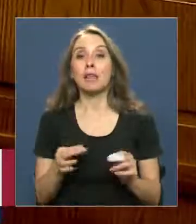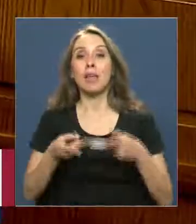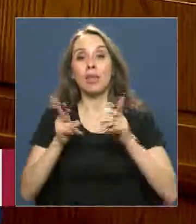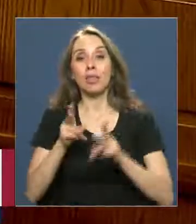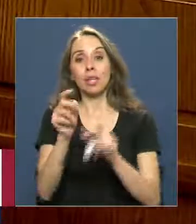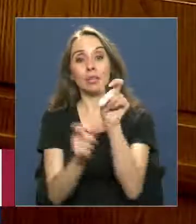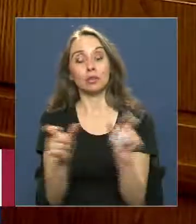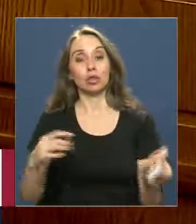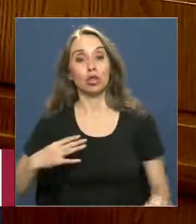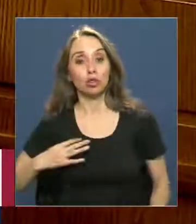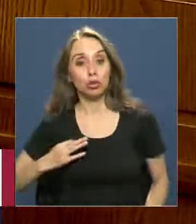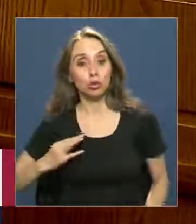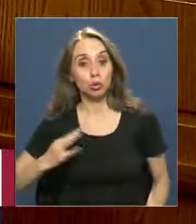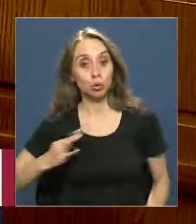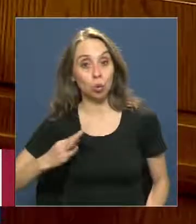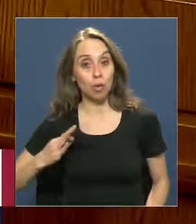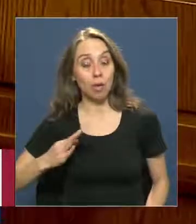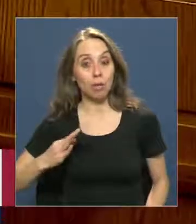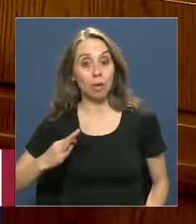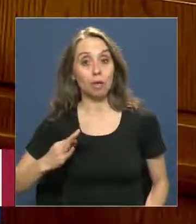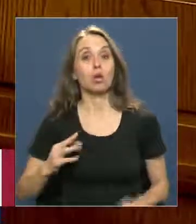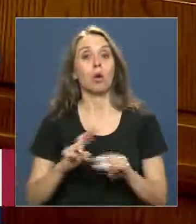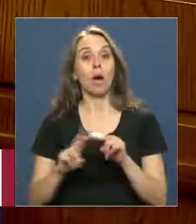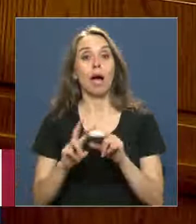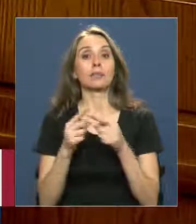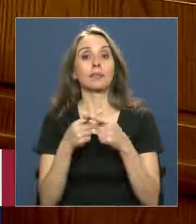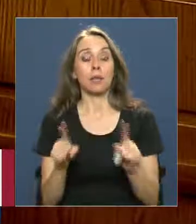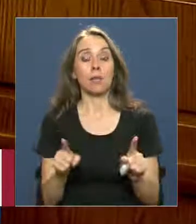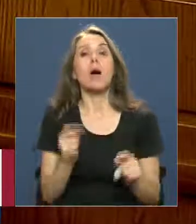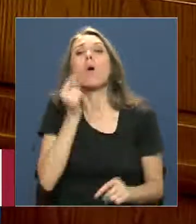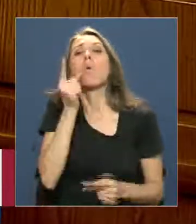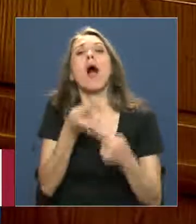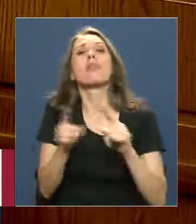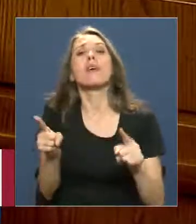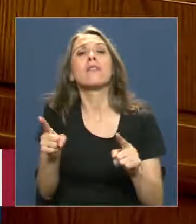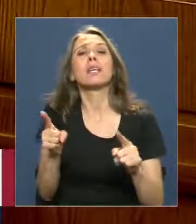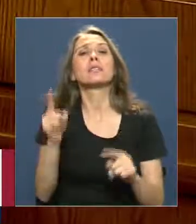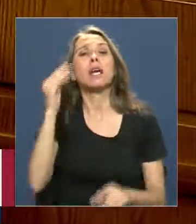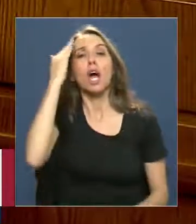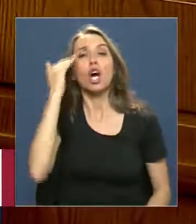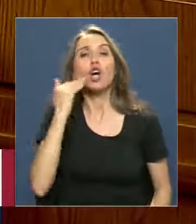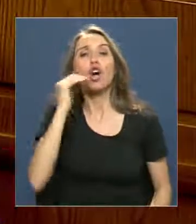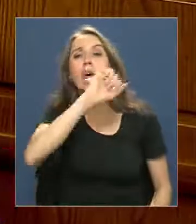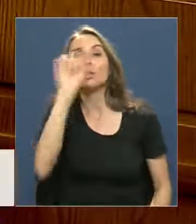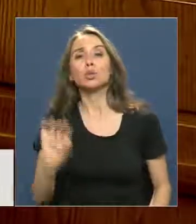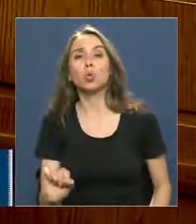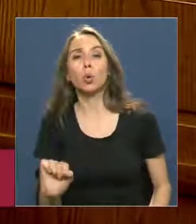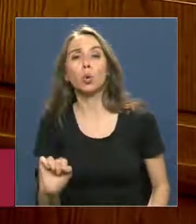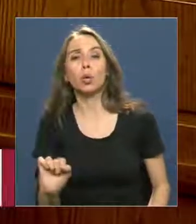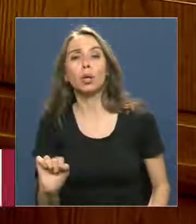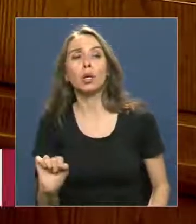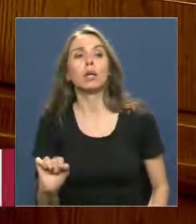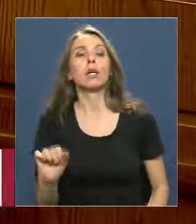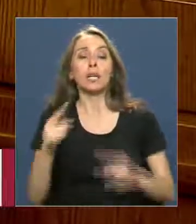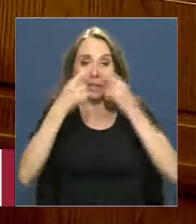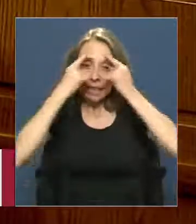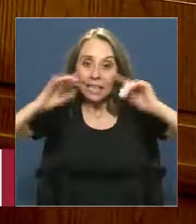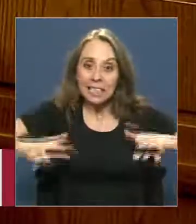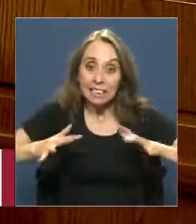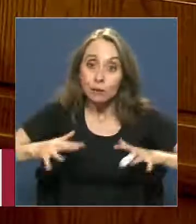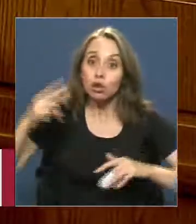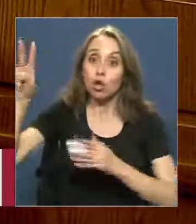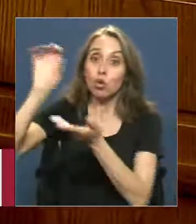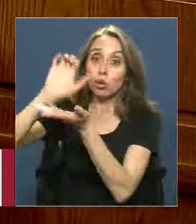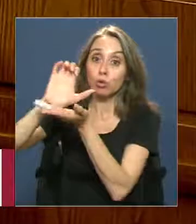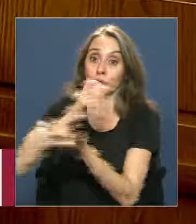ciudadanos, eso hace claramente una diferencia. ¿Cuál es la diferencia entre Corea del Sur? Que producto del esfuerzo, ese estado hoy